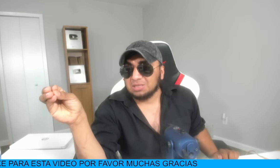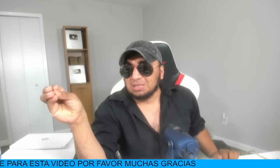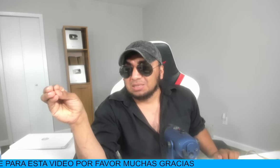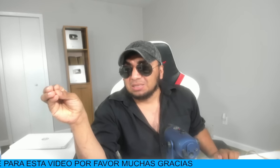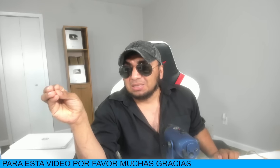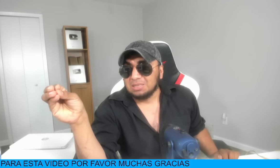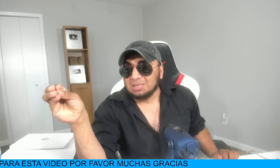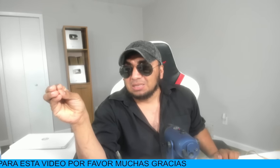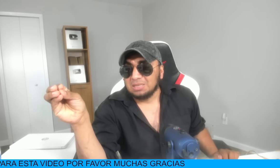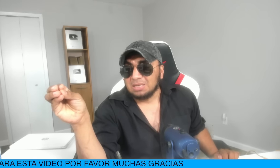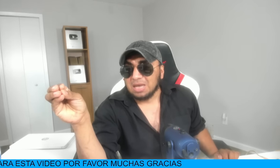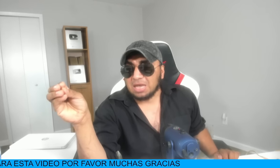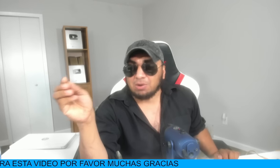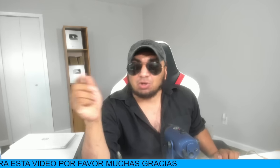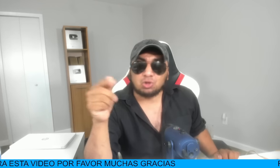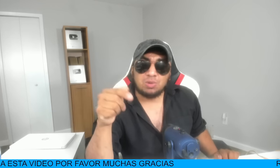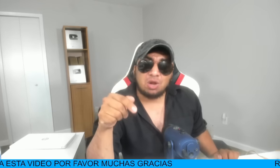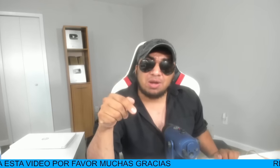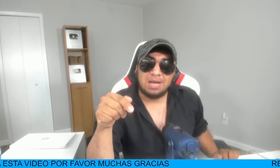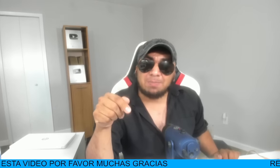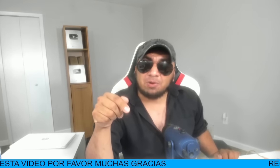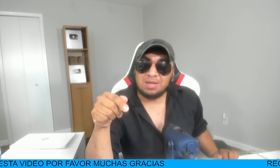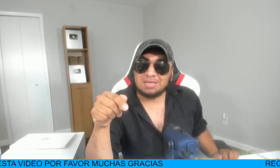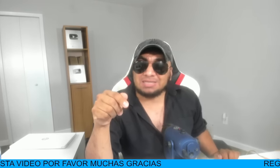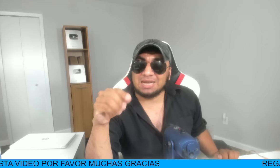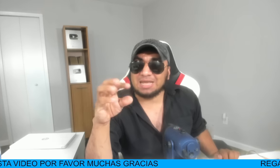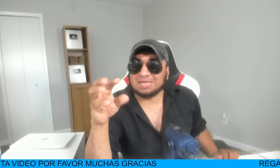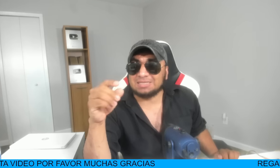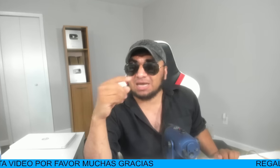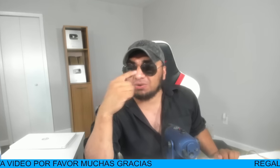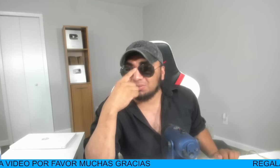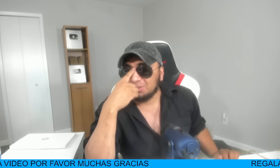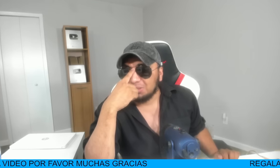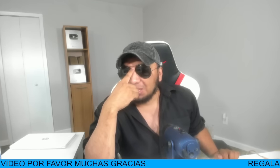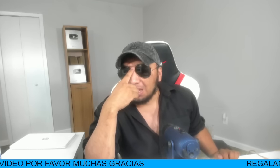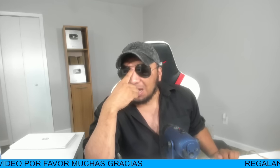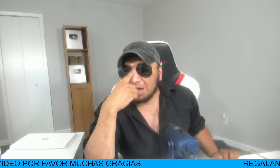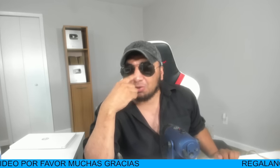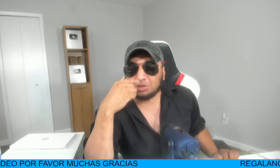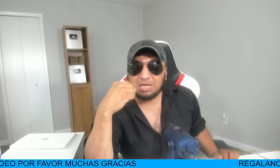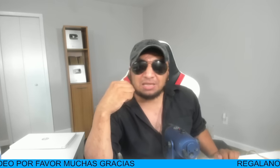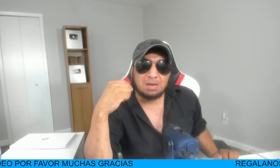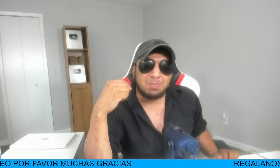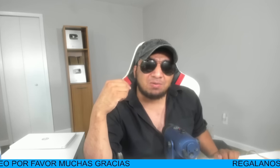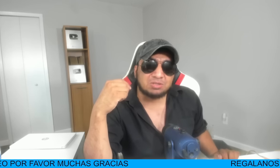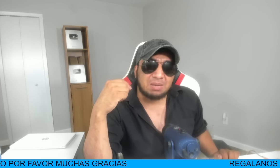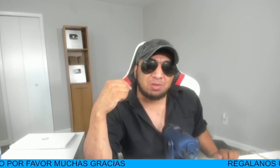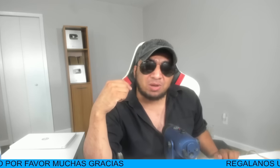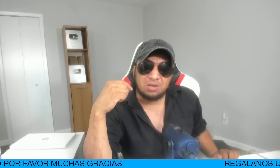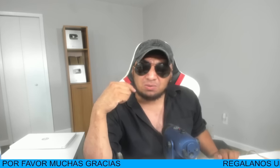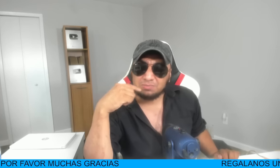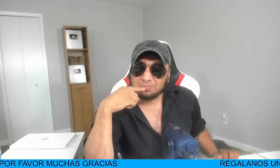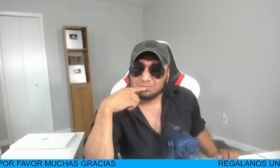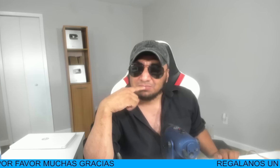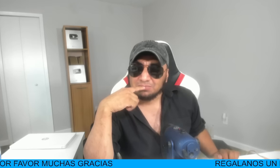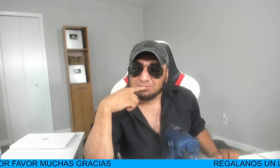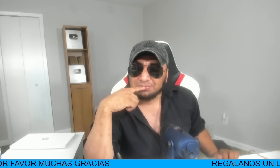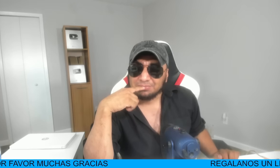corruptos que cuando estuvieron en el poder se enriquecieron a costillas del pueblo